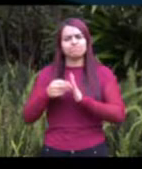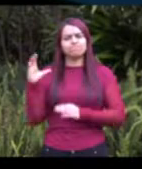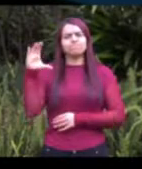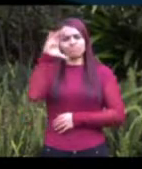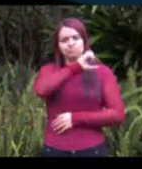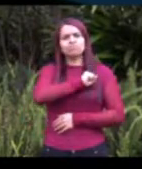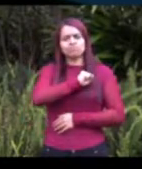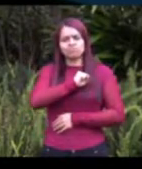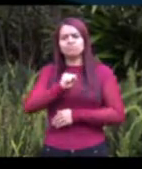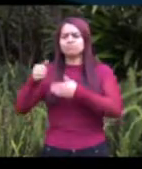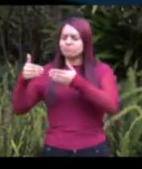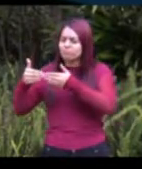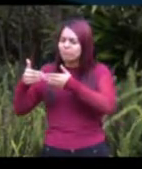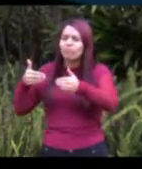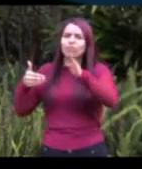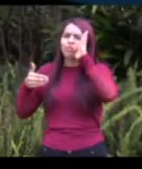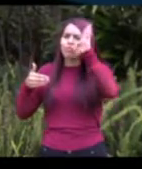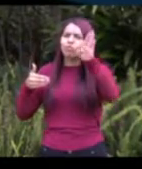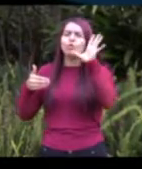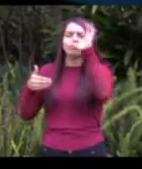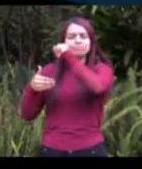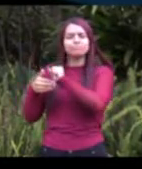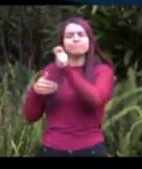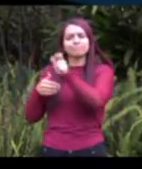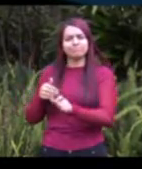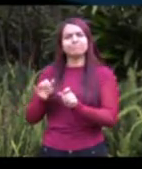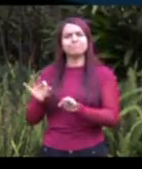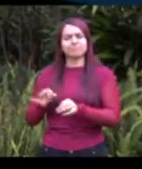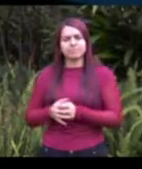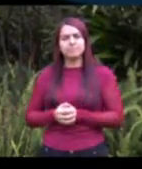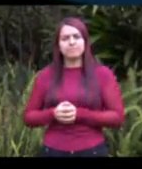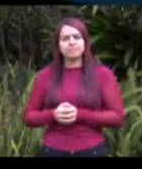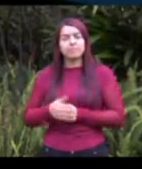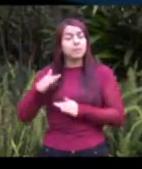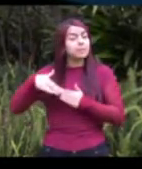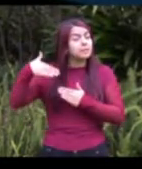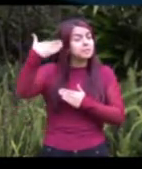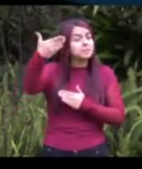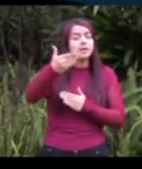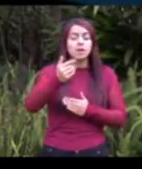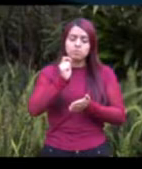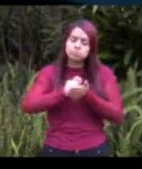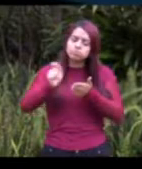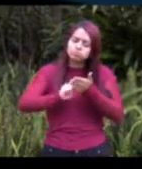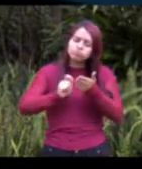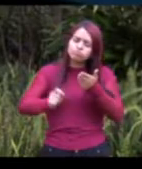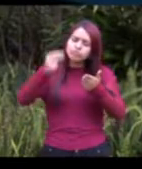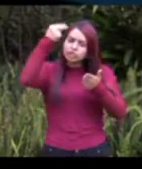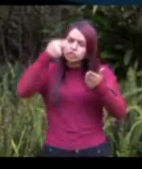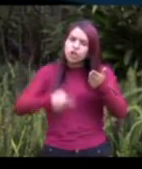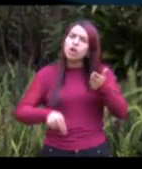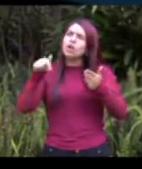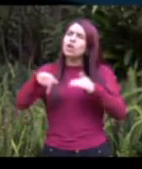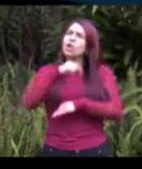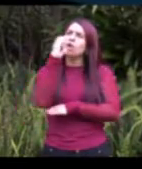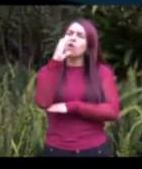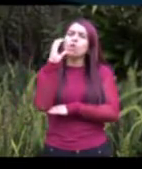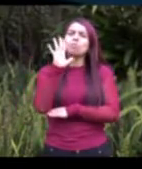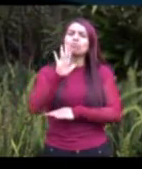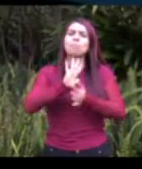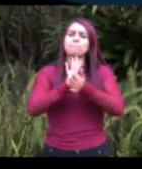las generaciones venideras, y el día que se escriba completa la historia de la paz, usted tendrá allí una